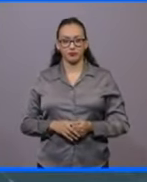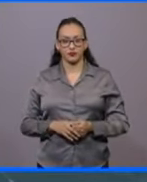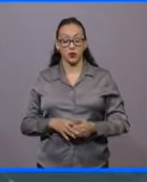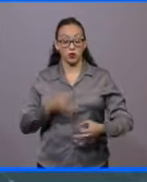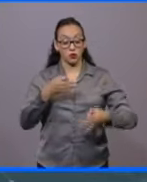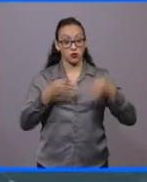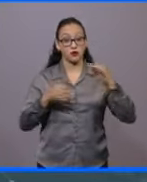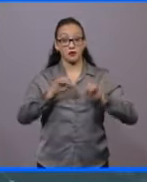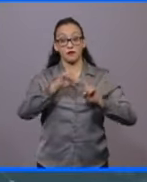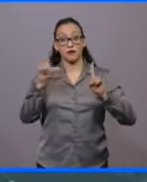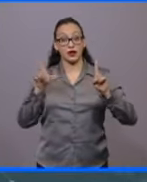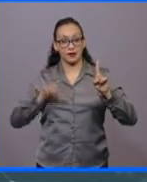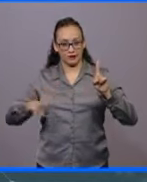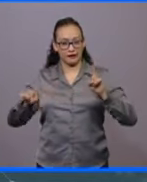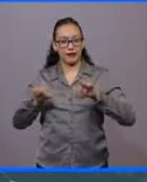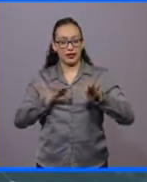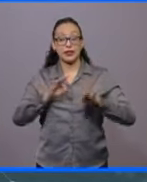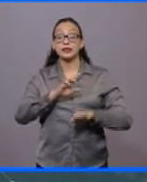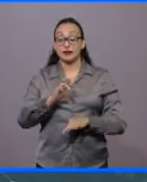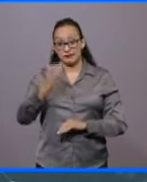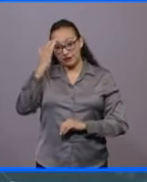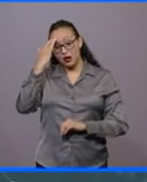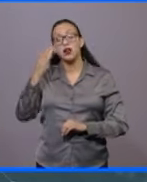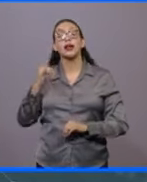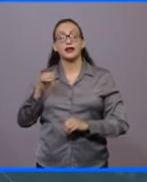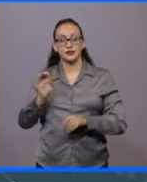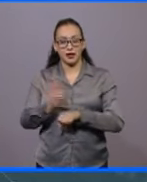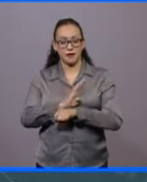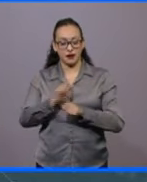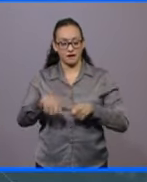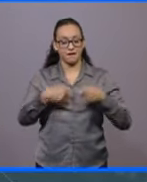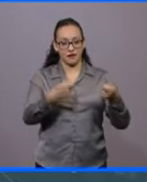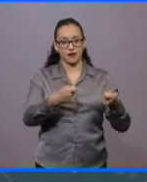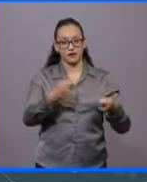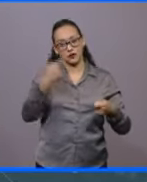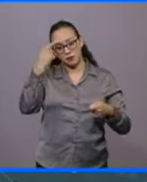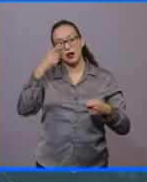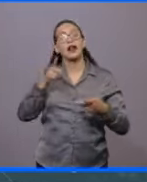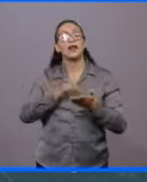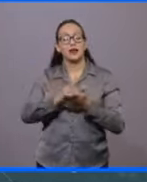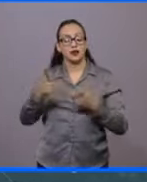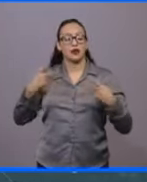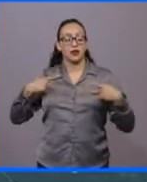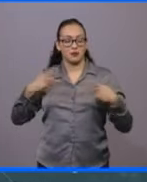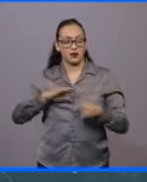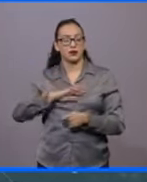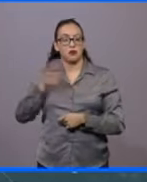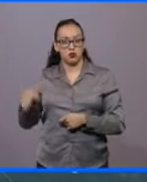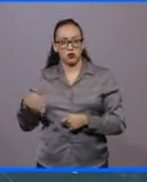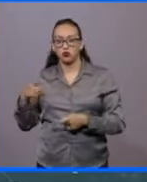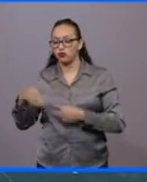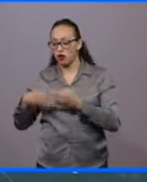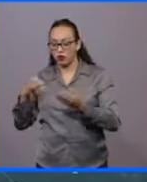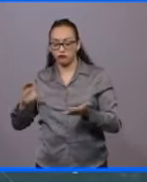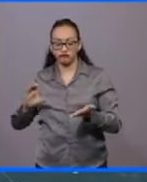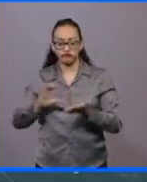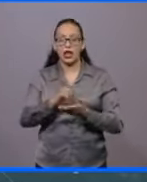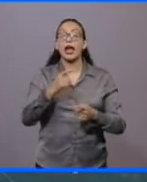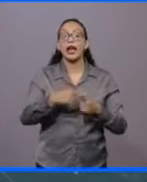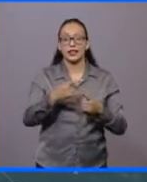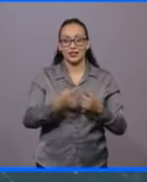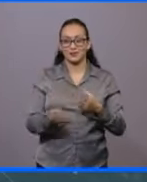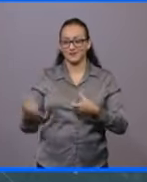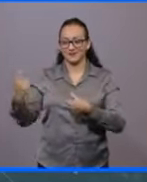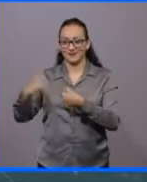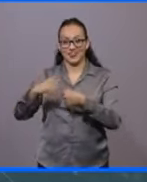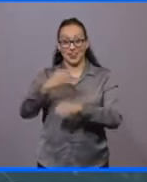Un tribunal federal laboral reconoció como beneficiarios de los derechos laborales de un trabajador fallecido a los integrantes